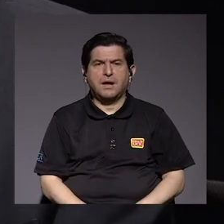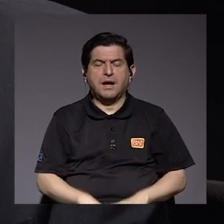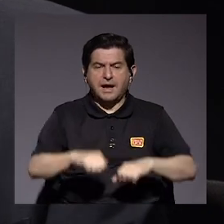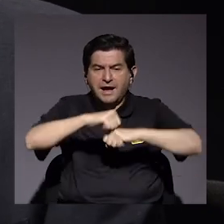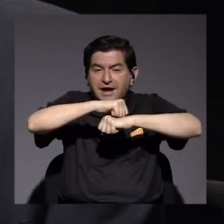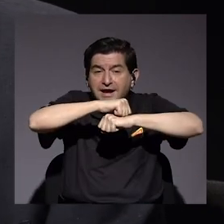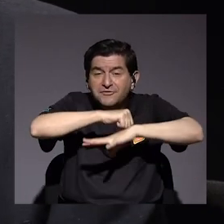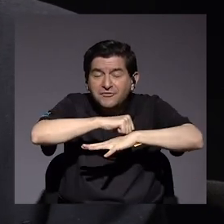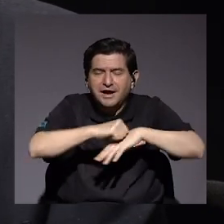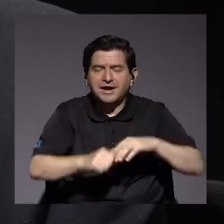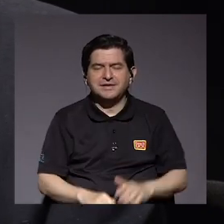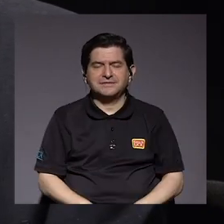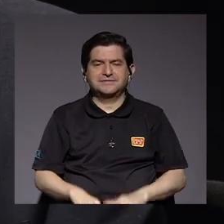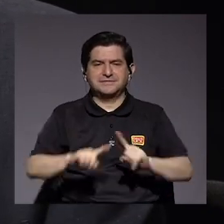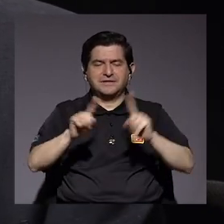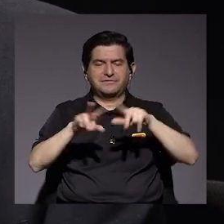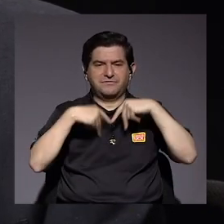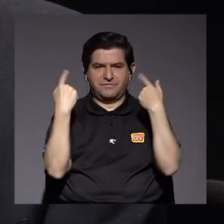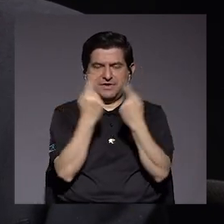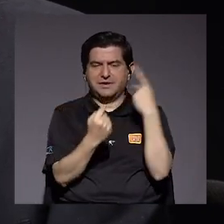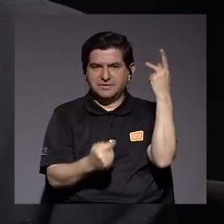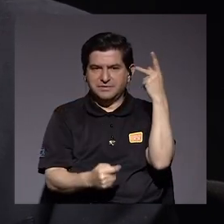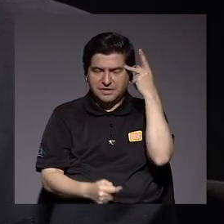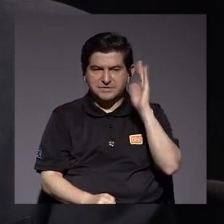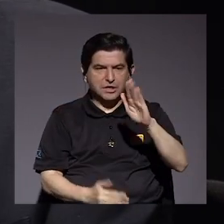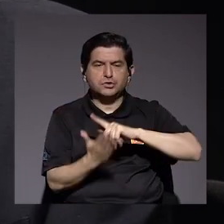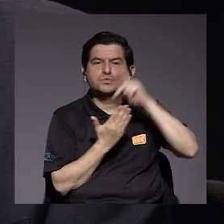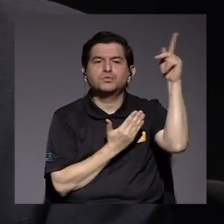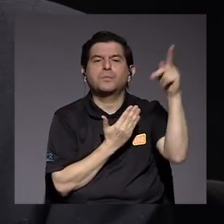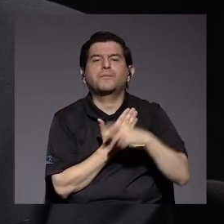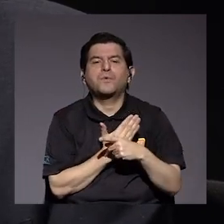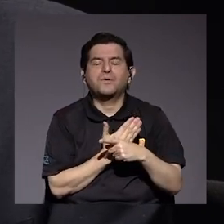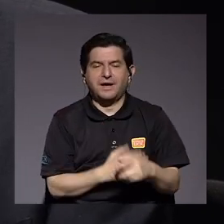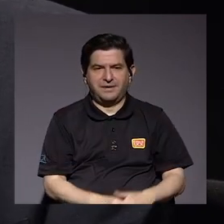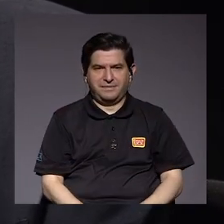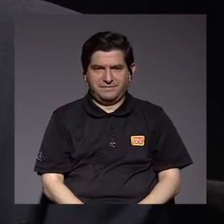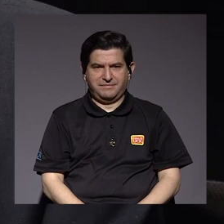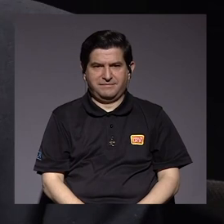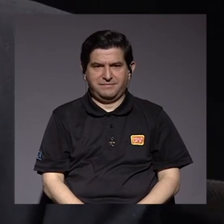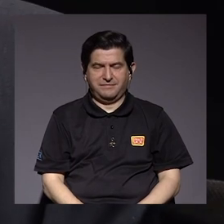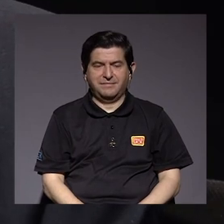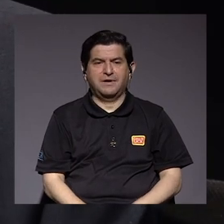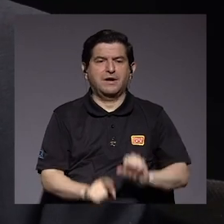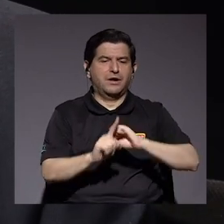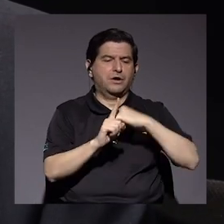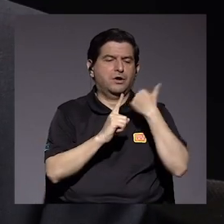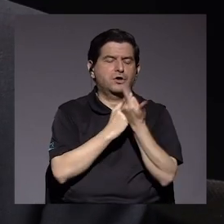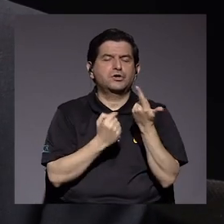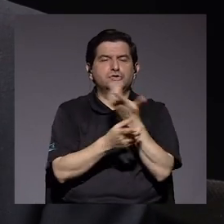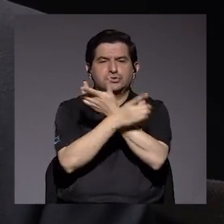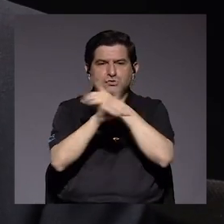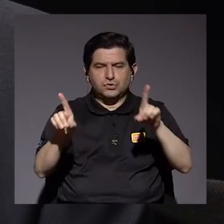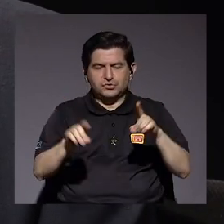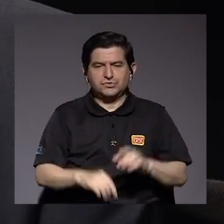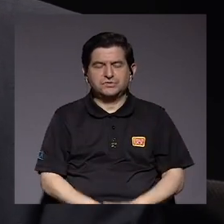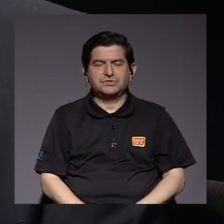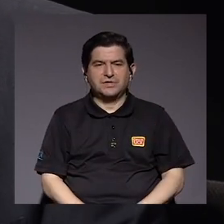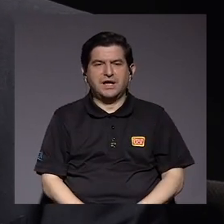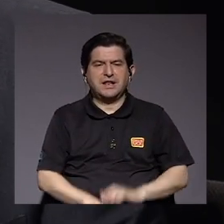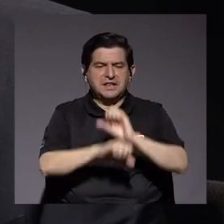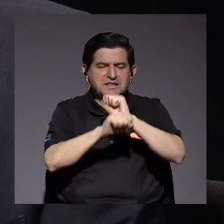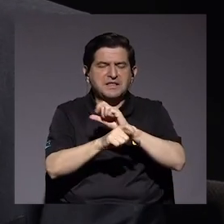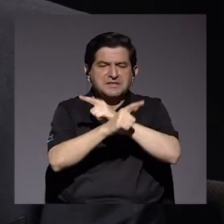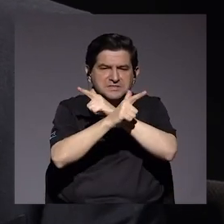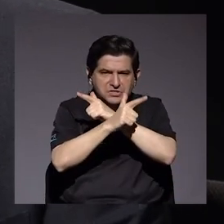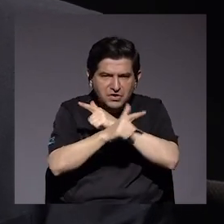que hay unas raíces de los partidos políticos hay unas raíces programáticas tenemos la socialdemocracia tenemos la